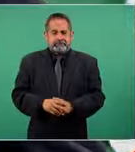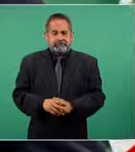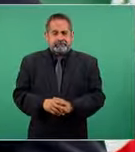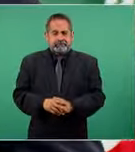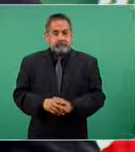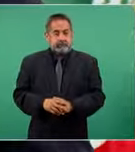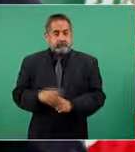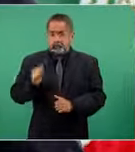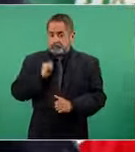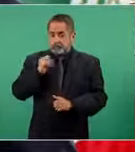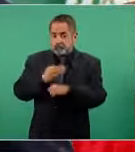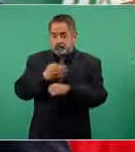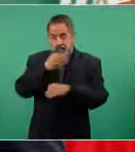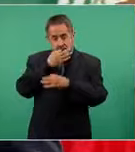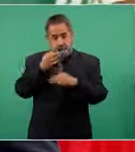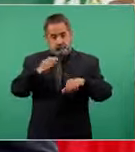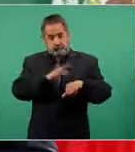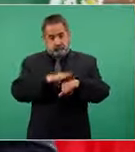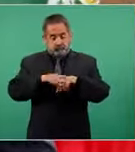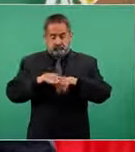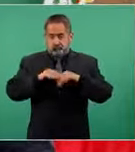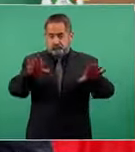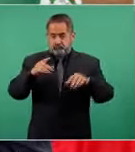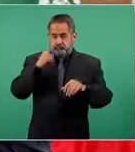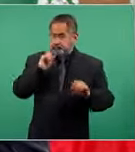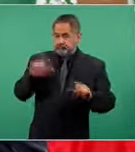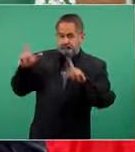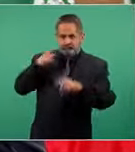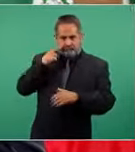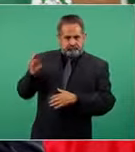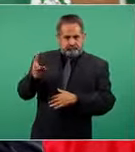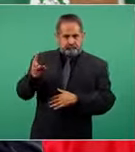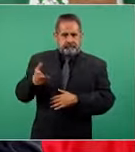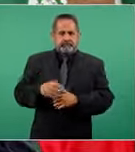Aprovecho para dar a conocer,